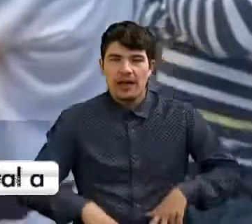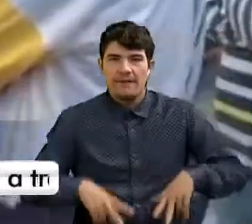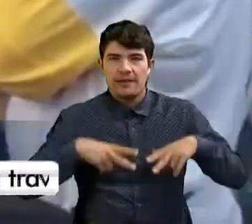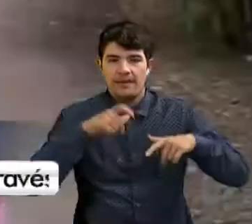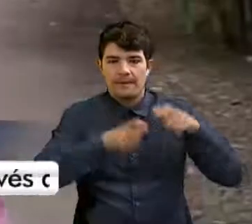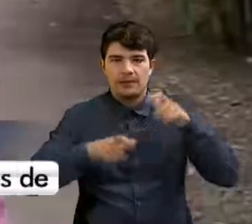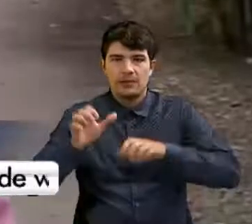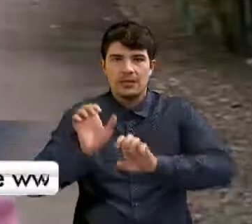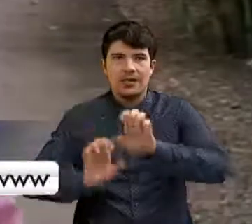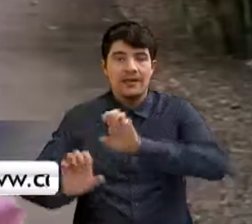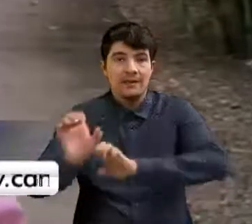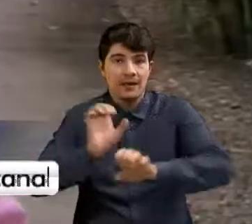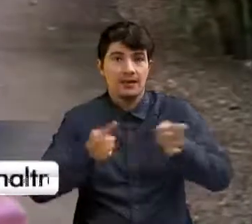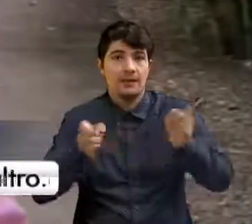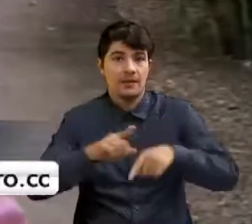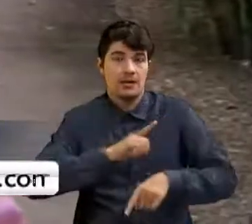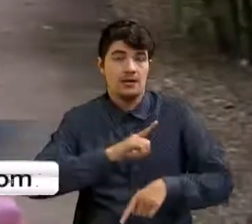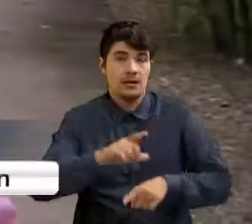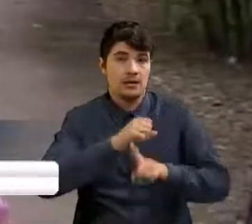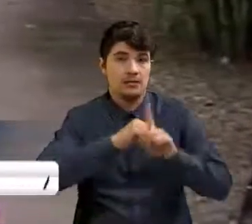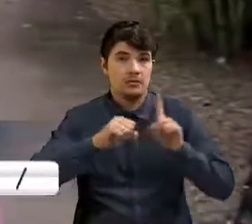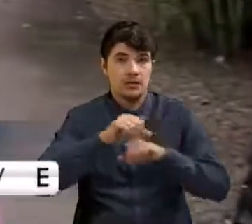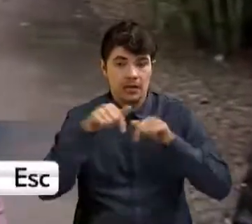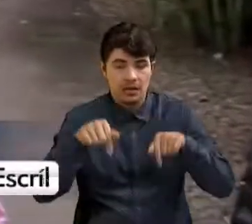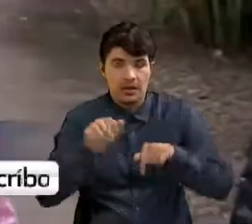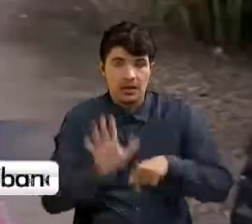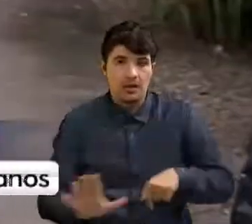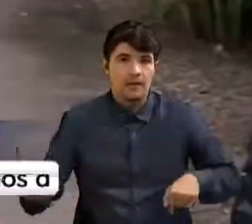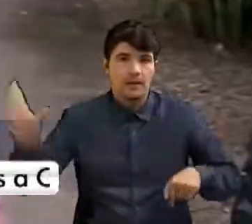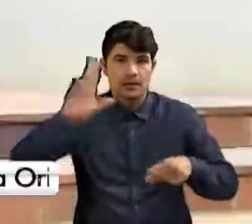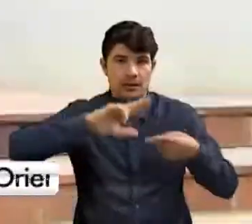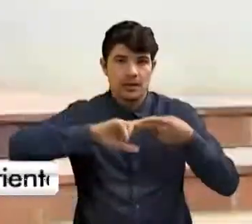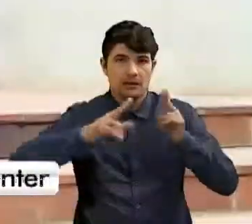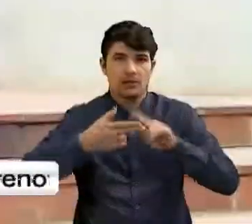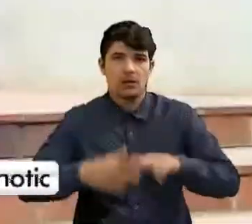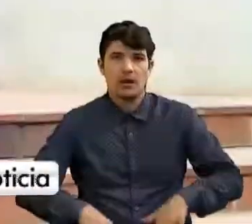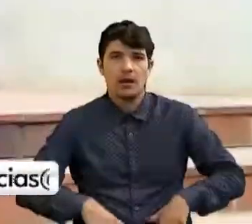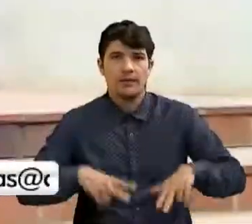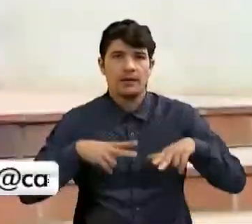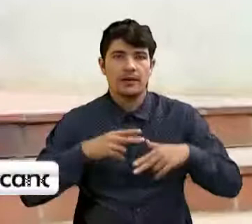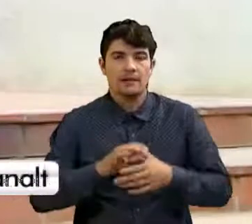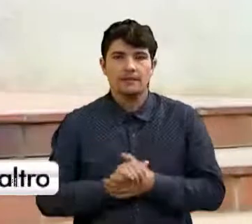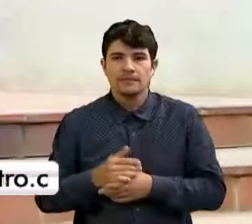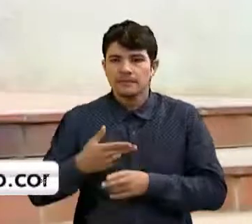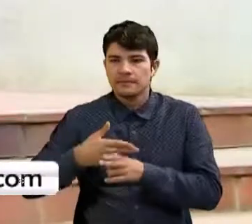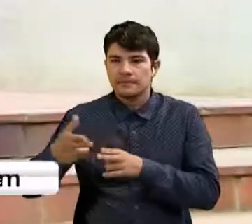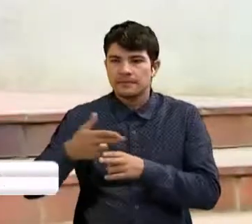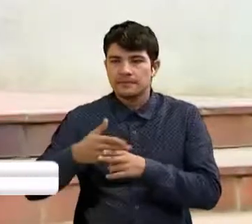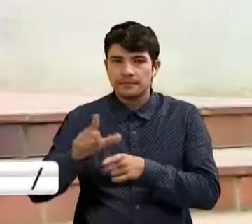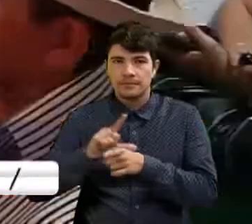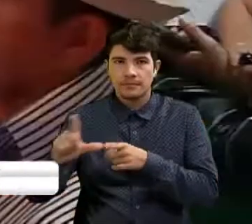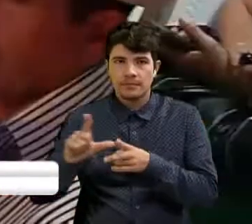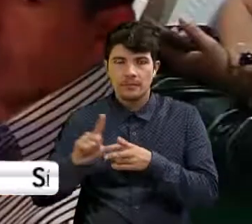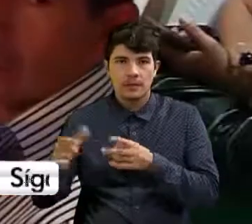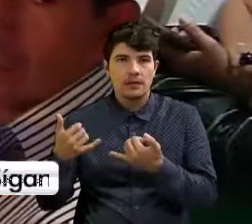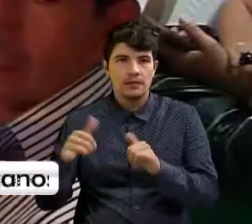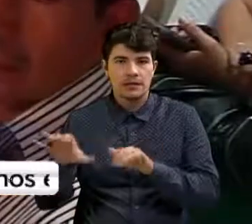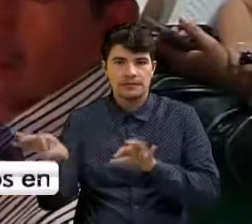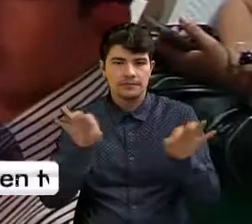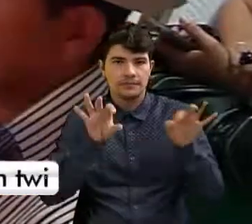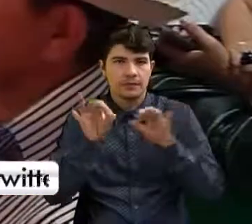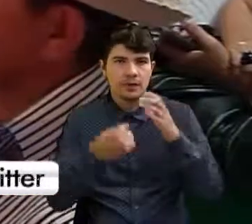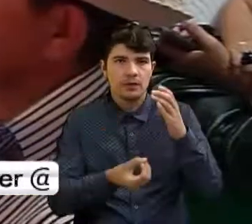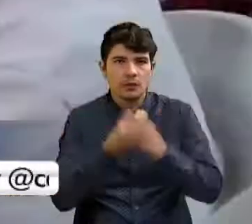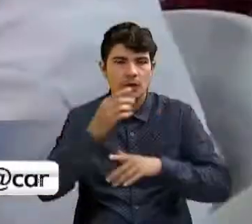los y los líderes sociales del departamento en relación con la vida para las próximas semanas se tiene prevista la elección del nuevo